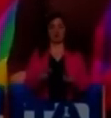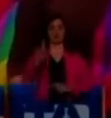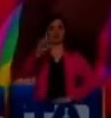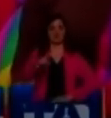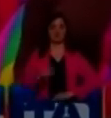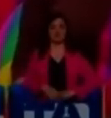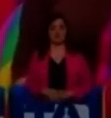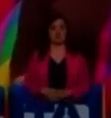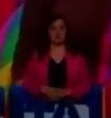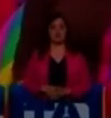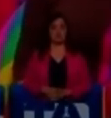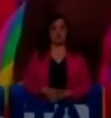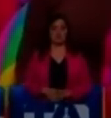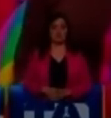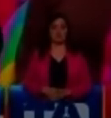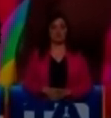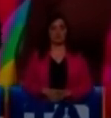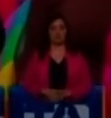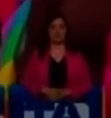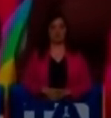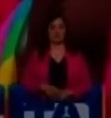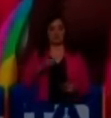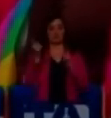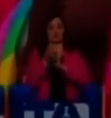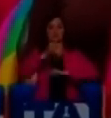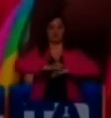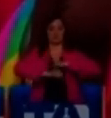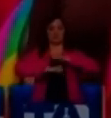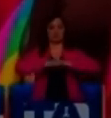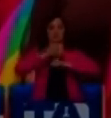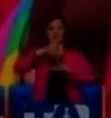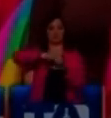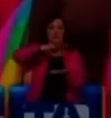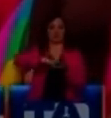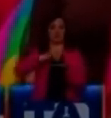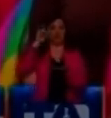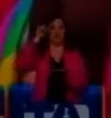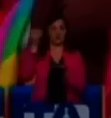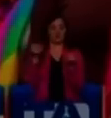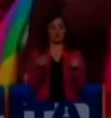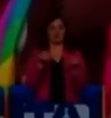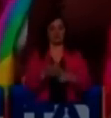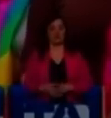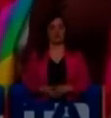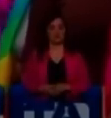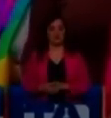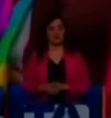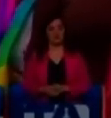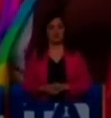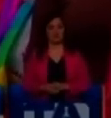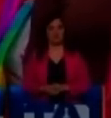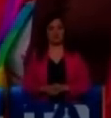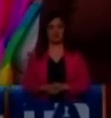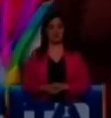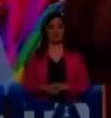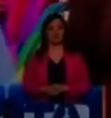Necesitamos cambiar la estructura del Estado implementada por este gobierno, ¿no? Ahí tenemos una